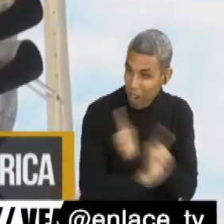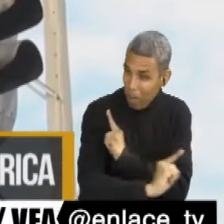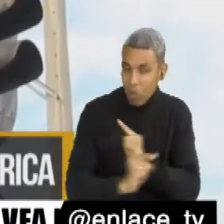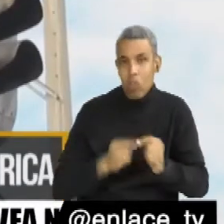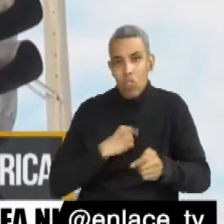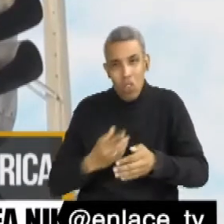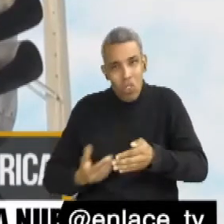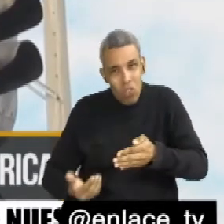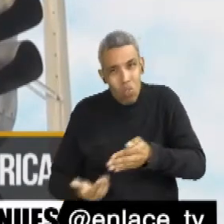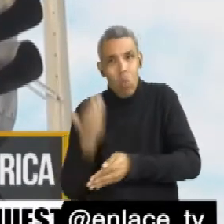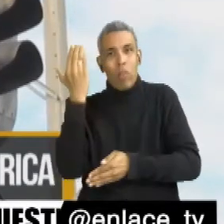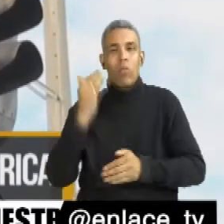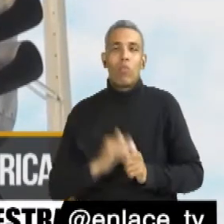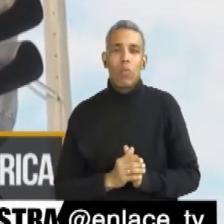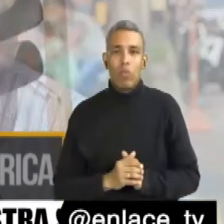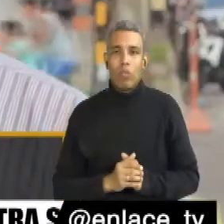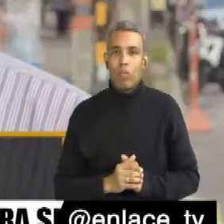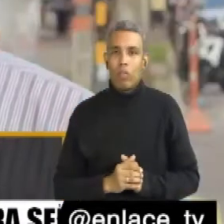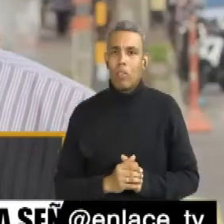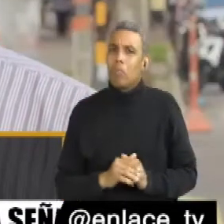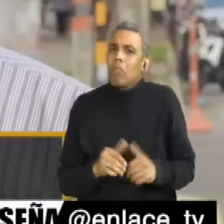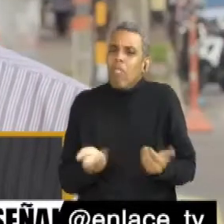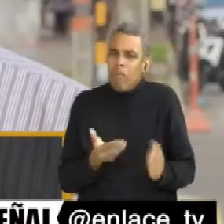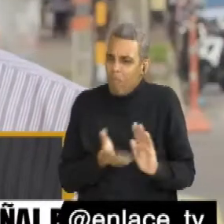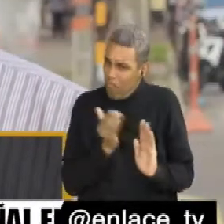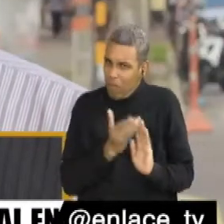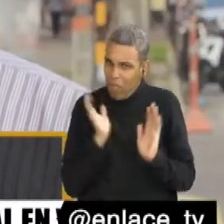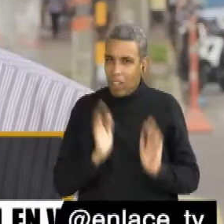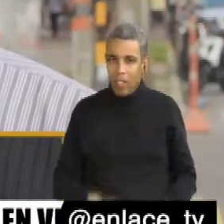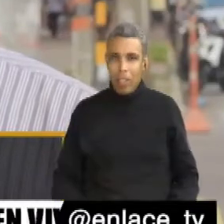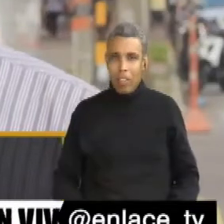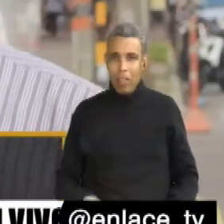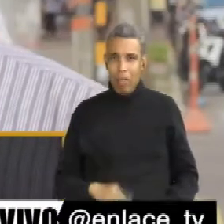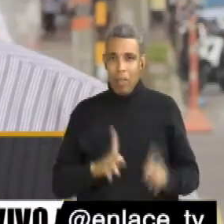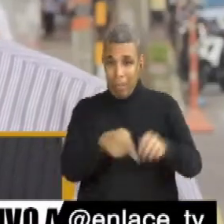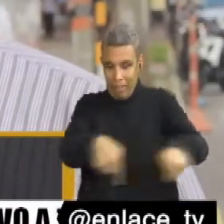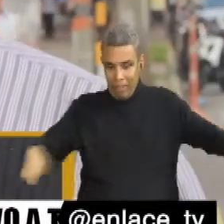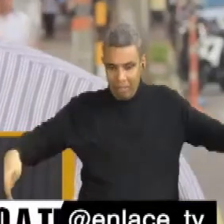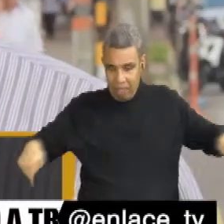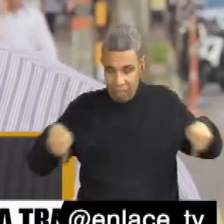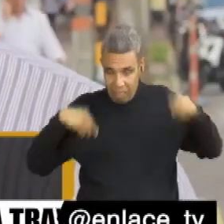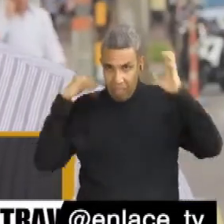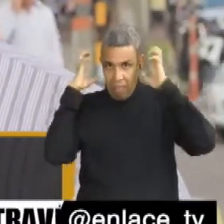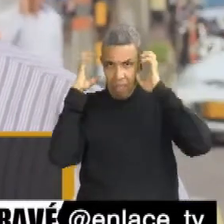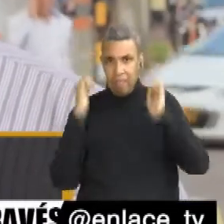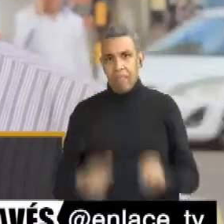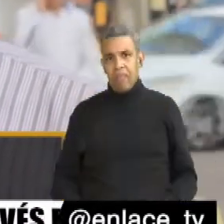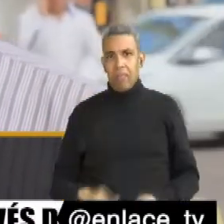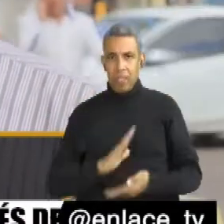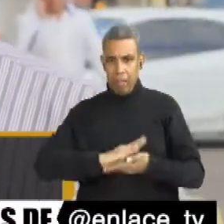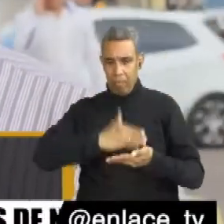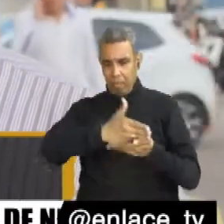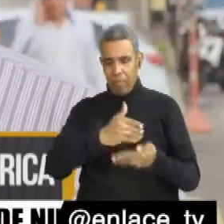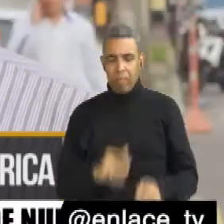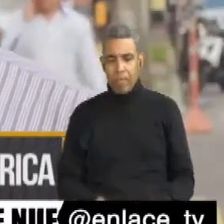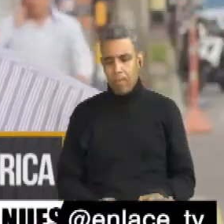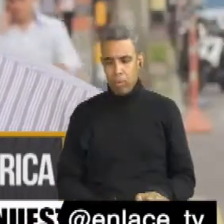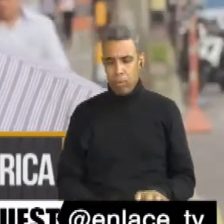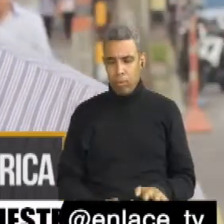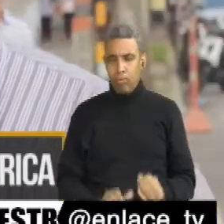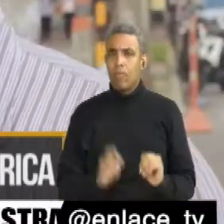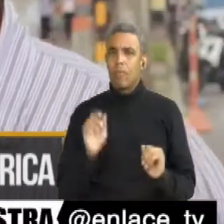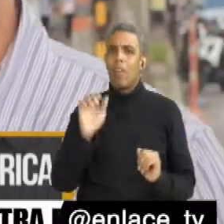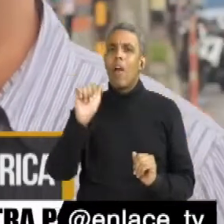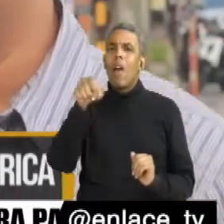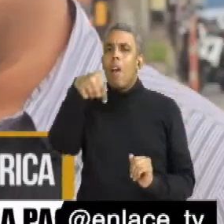ser controlados por un software, con el cual el Instituto de Tránsito pueda manipular los tiempos